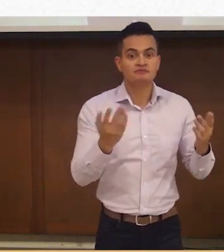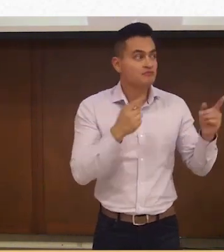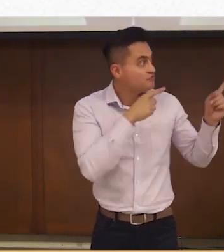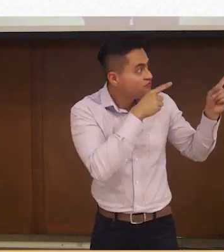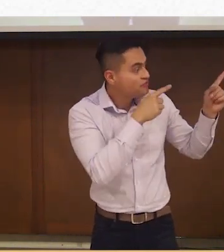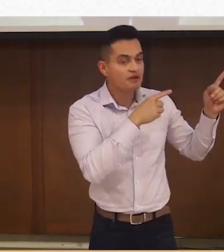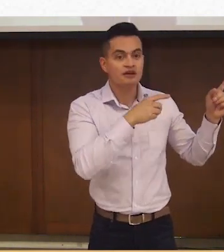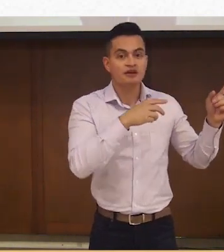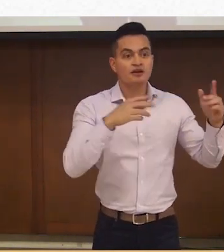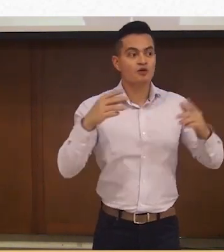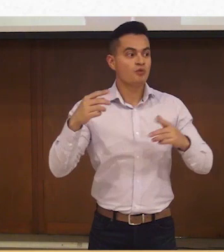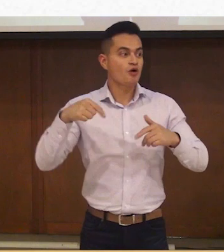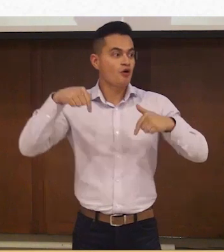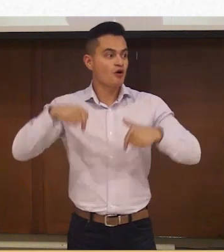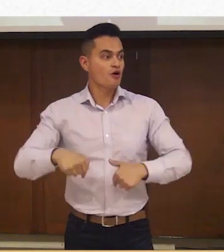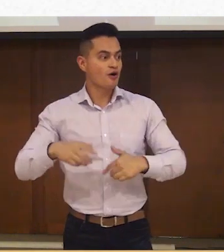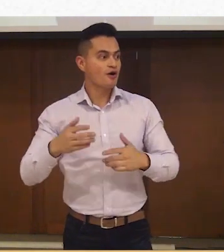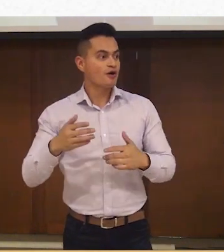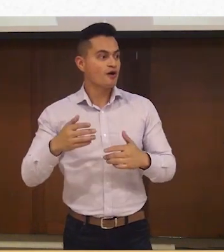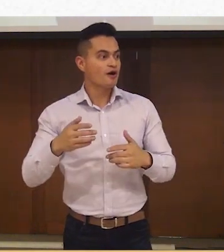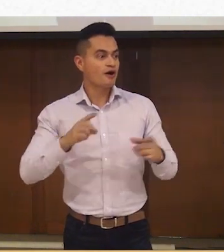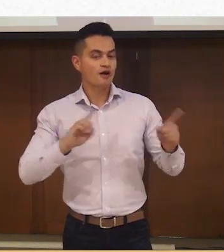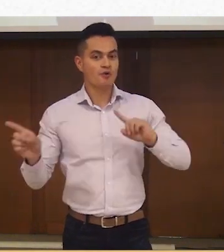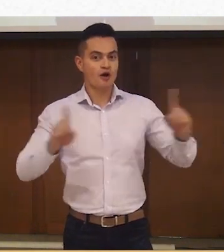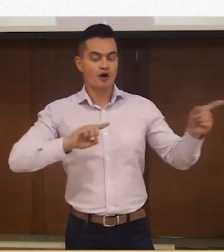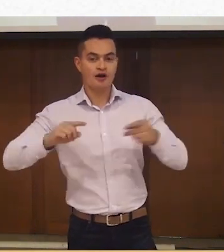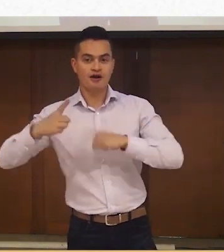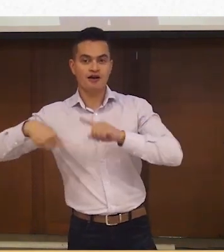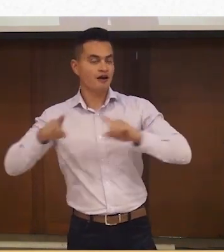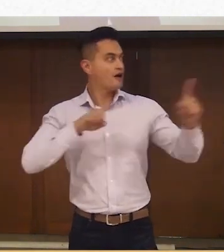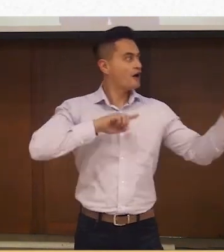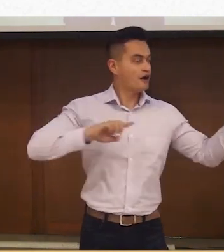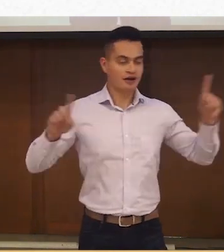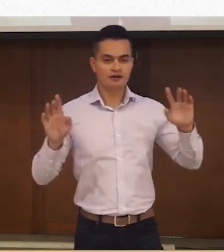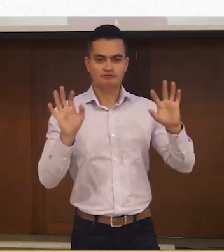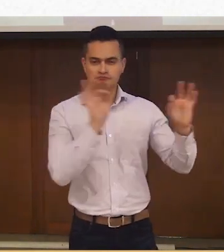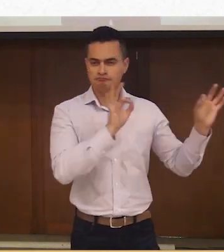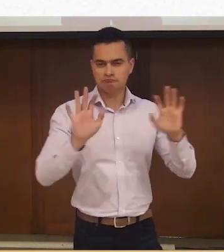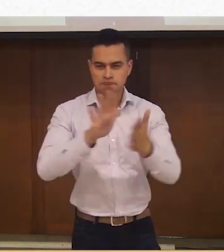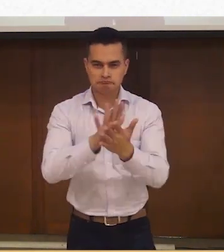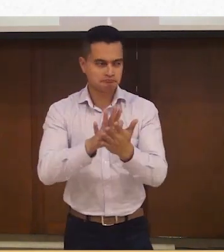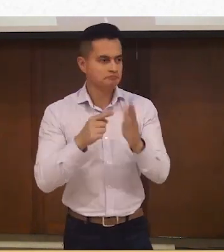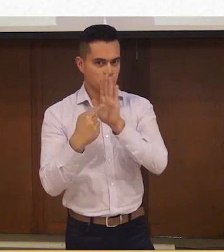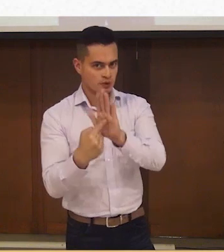ver la traducción, porque si no... Bueno, eso que está allá es un